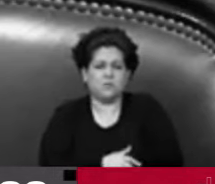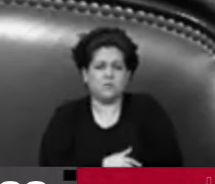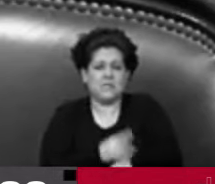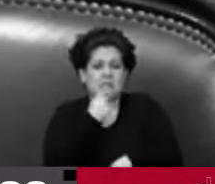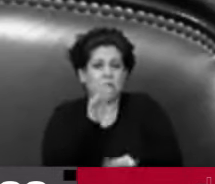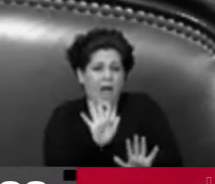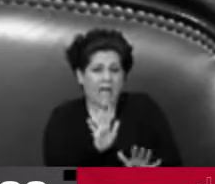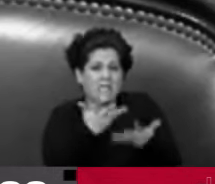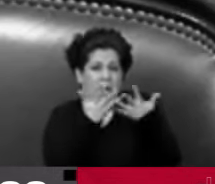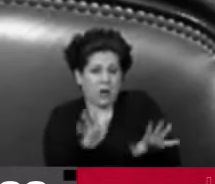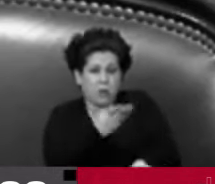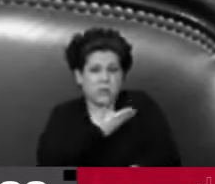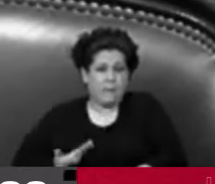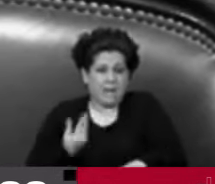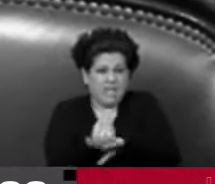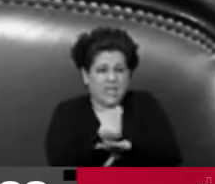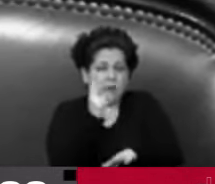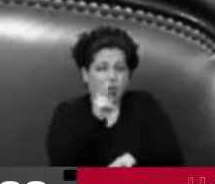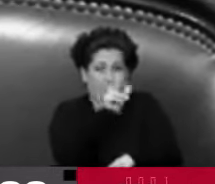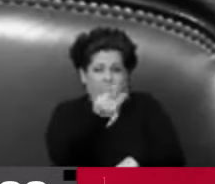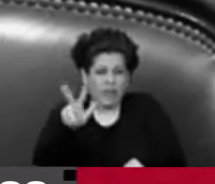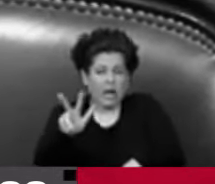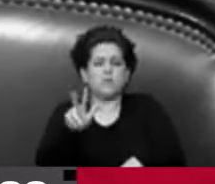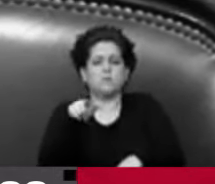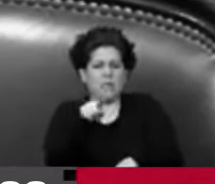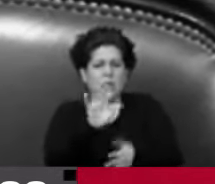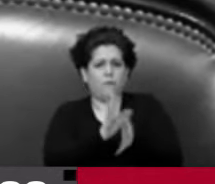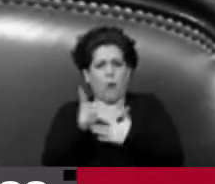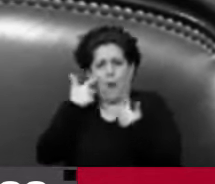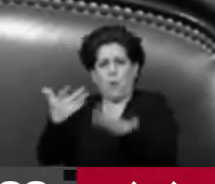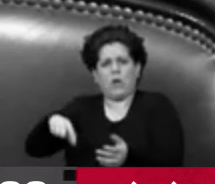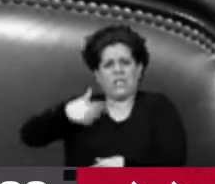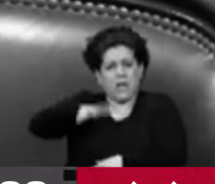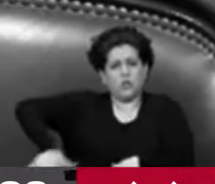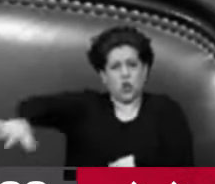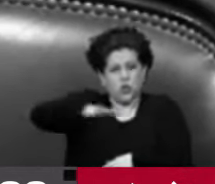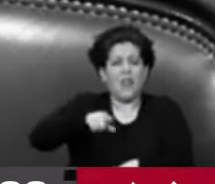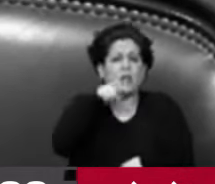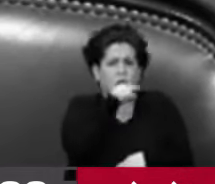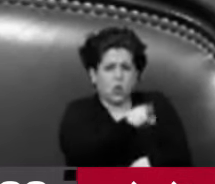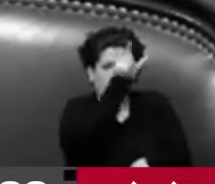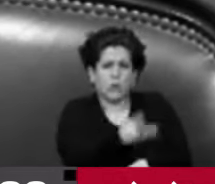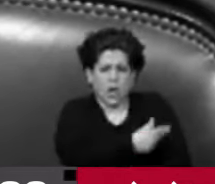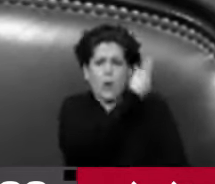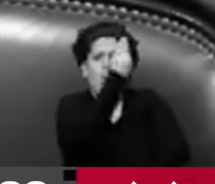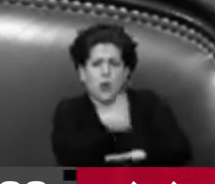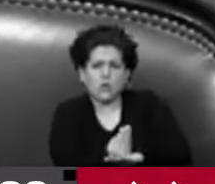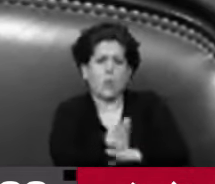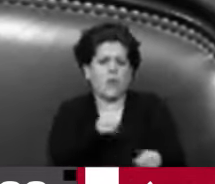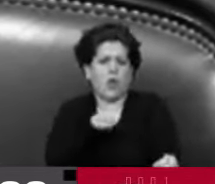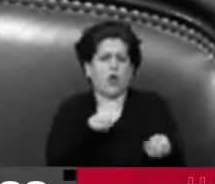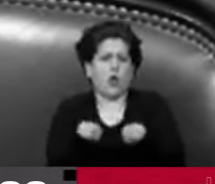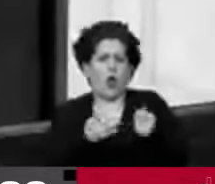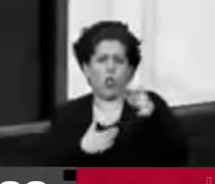Sería, presidente, darle una señal a la sociedad argentina que va a asumir la